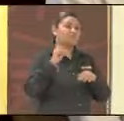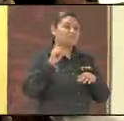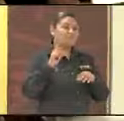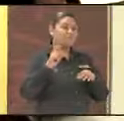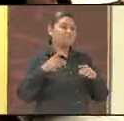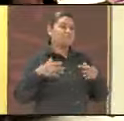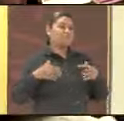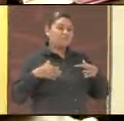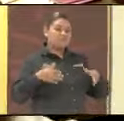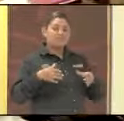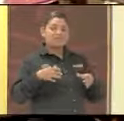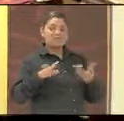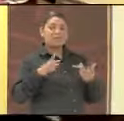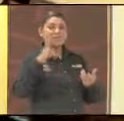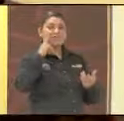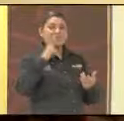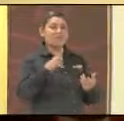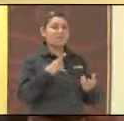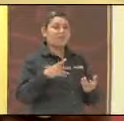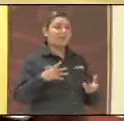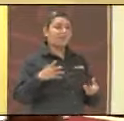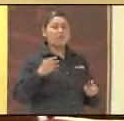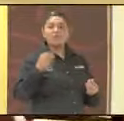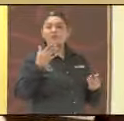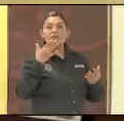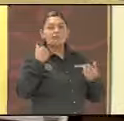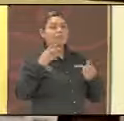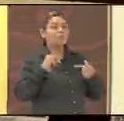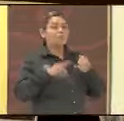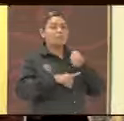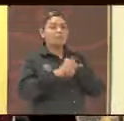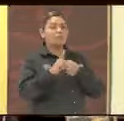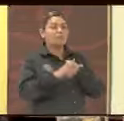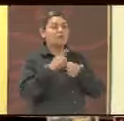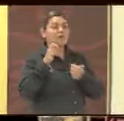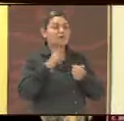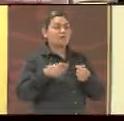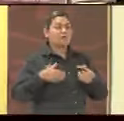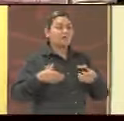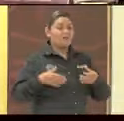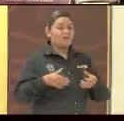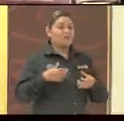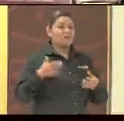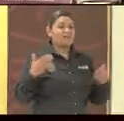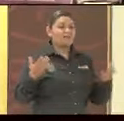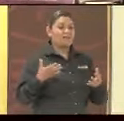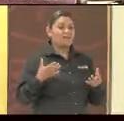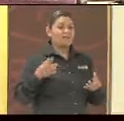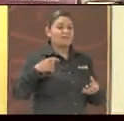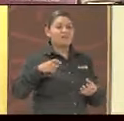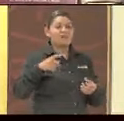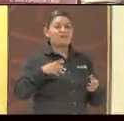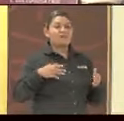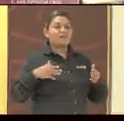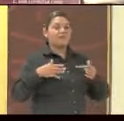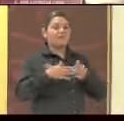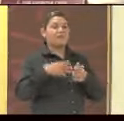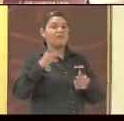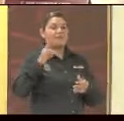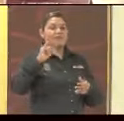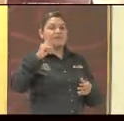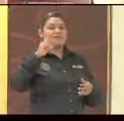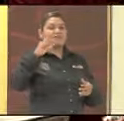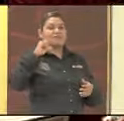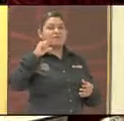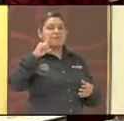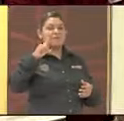Se compactó más con el agua y no hubo ningún problema. Ese material que les digo es producto del dragado del puerto industrial que nos